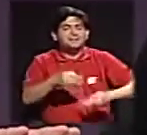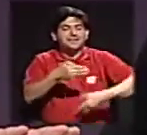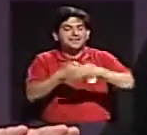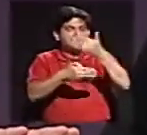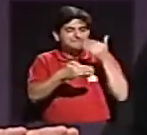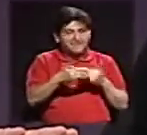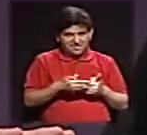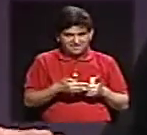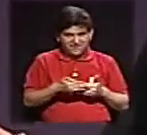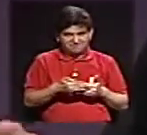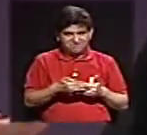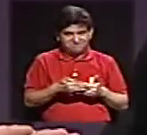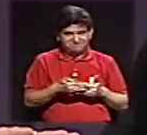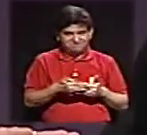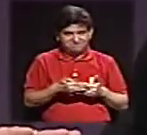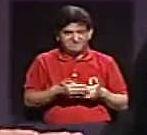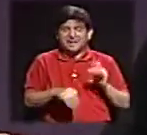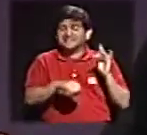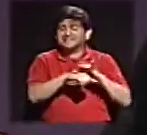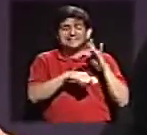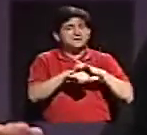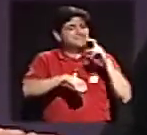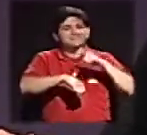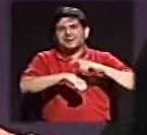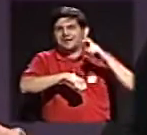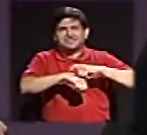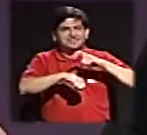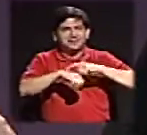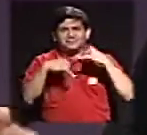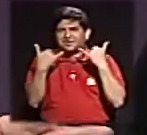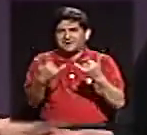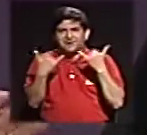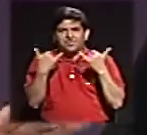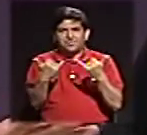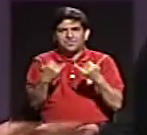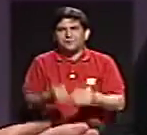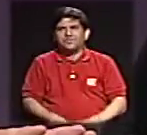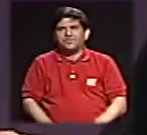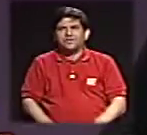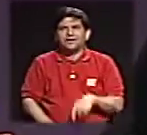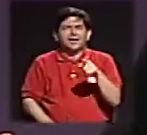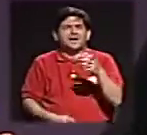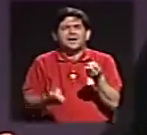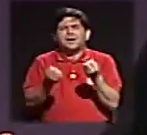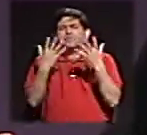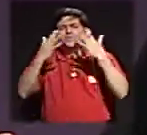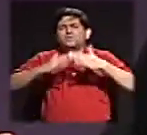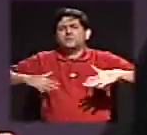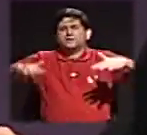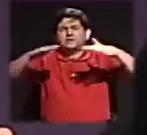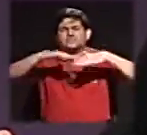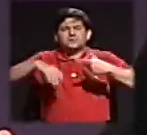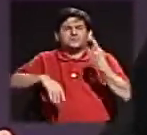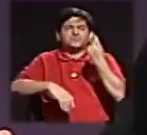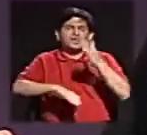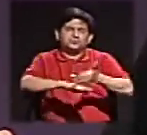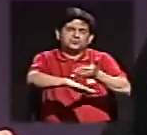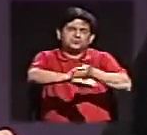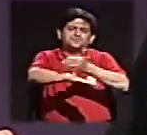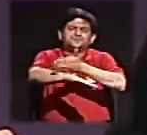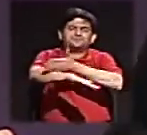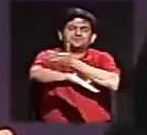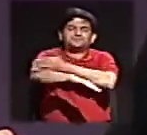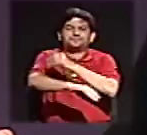preliminar, ¿verdad? Temprana, en la cual pues hay mucho terreno por caminar,